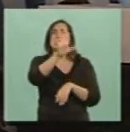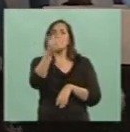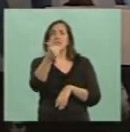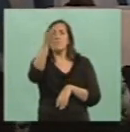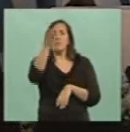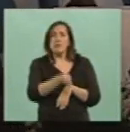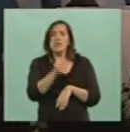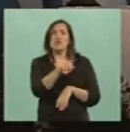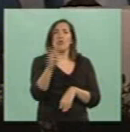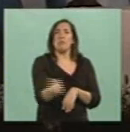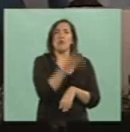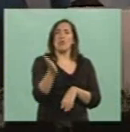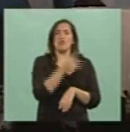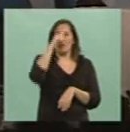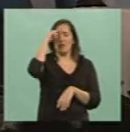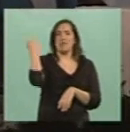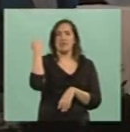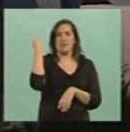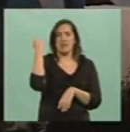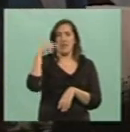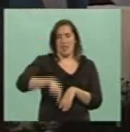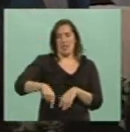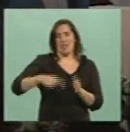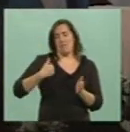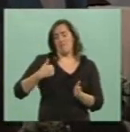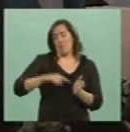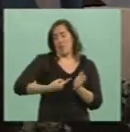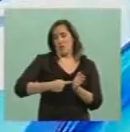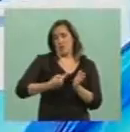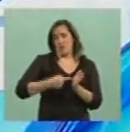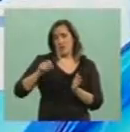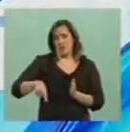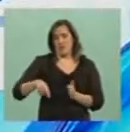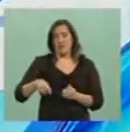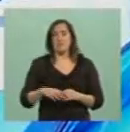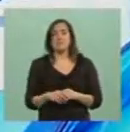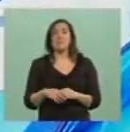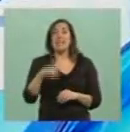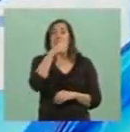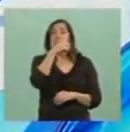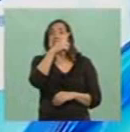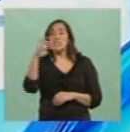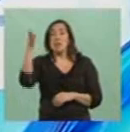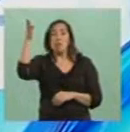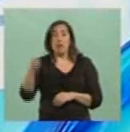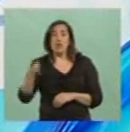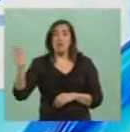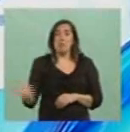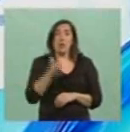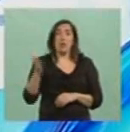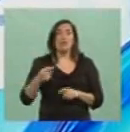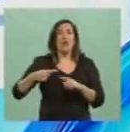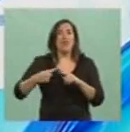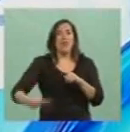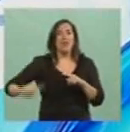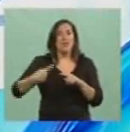56% de la producción nacional aquí en la provincia de Buenos Aires. El 100% de la producción de neumáticos